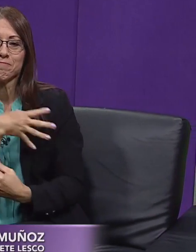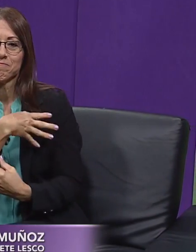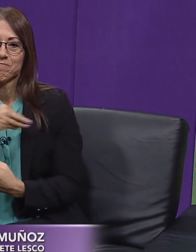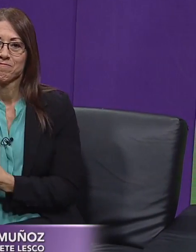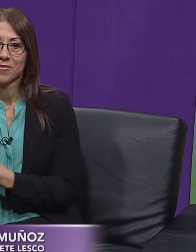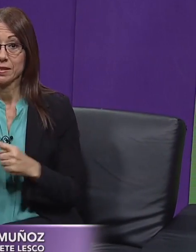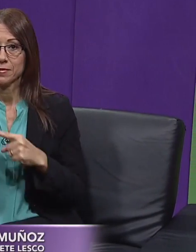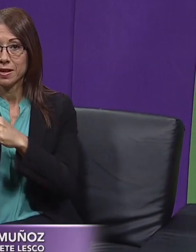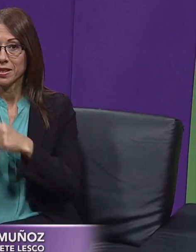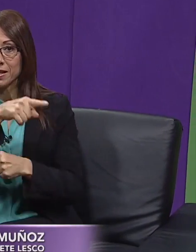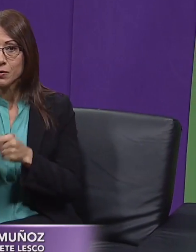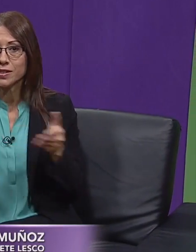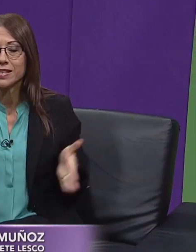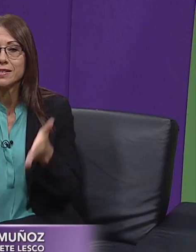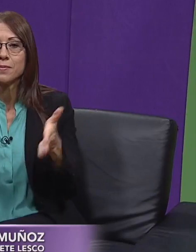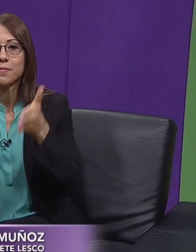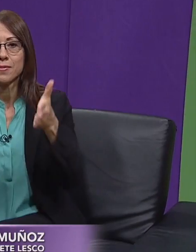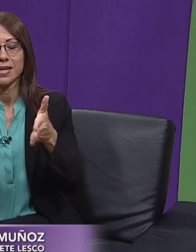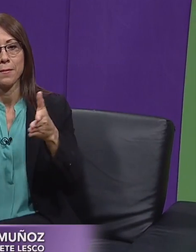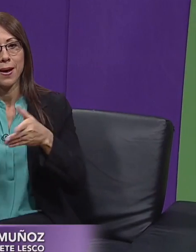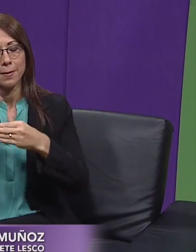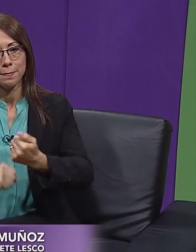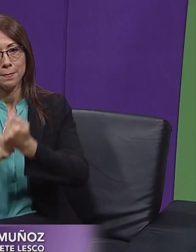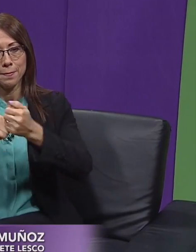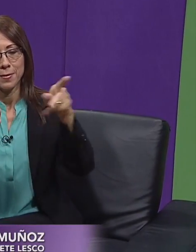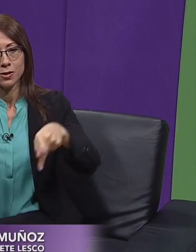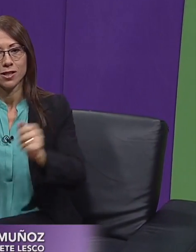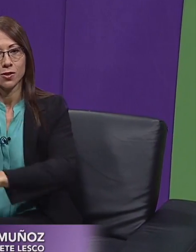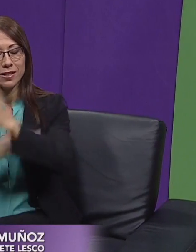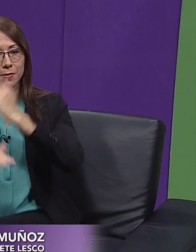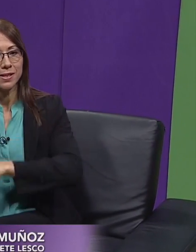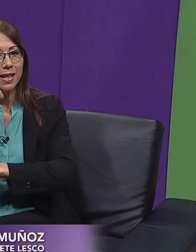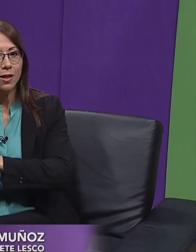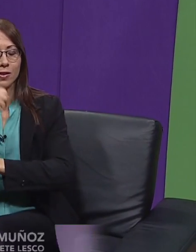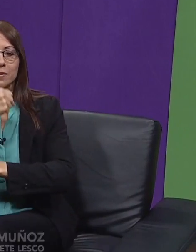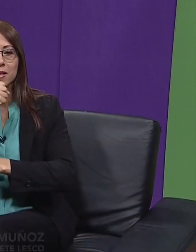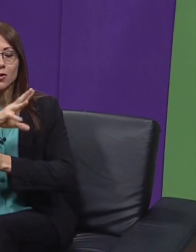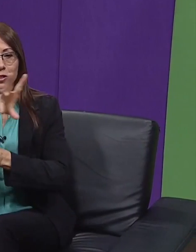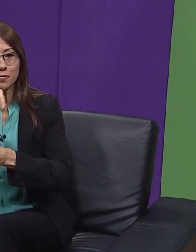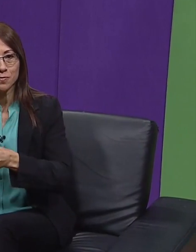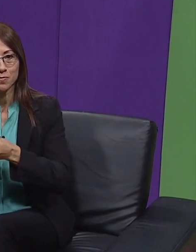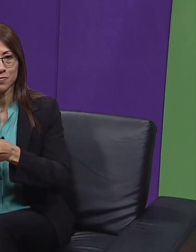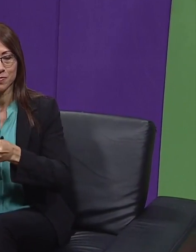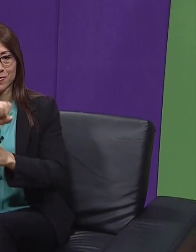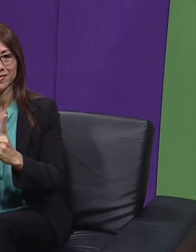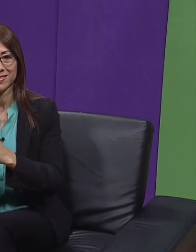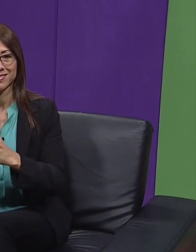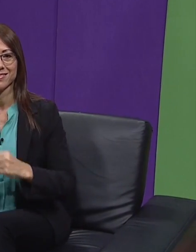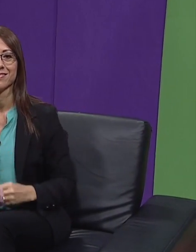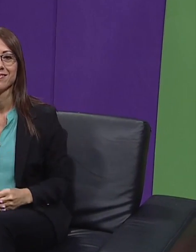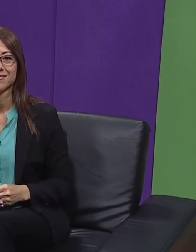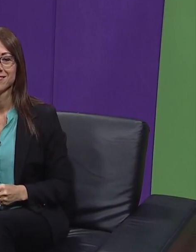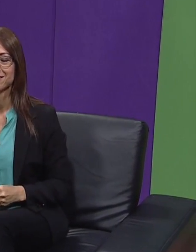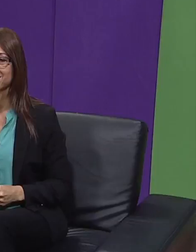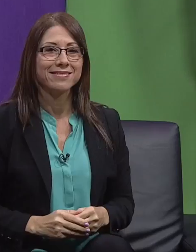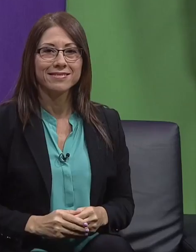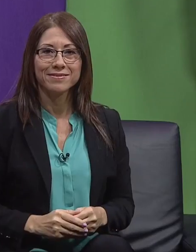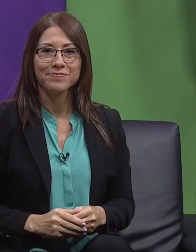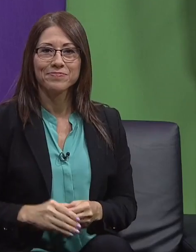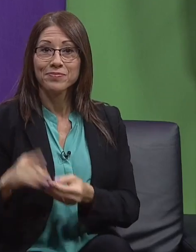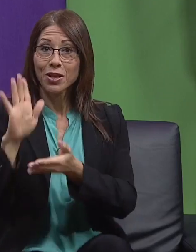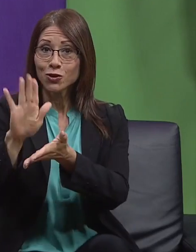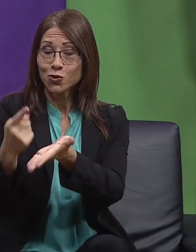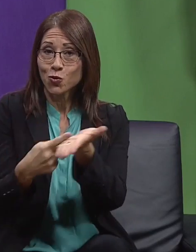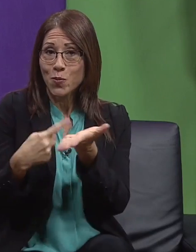sea de su agrado y sobre todo que le inspire a aportar a la inclusión de las personas con discapacidad y personas adultas mayores.